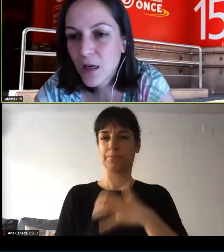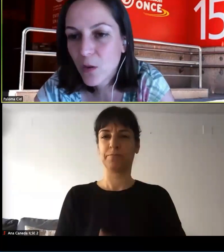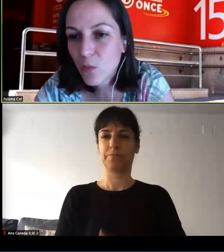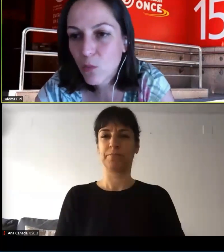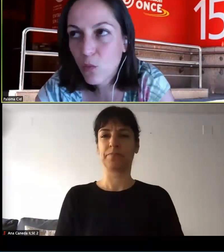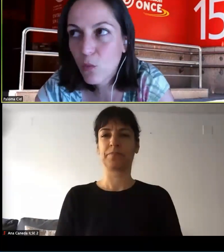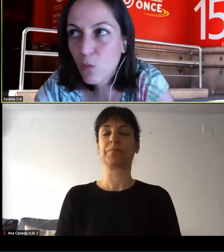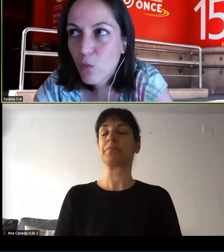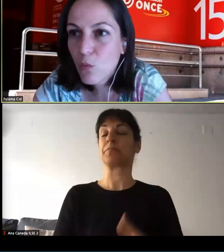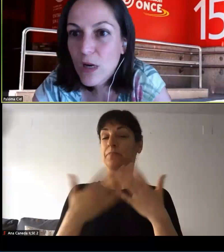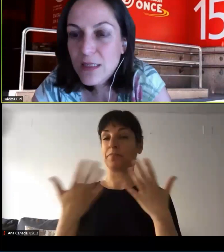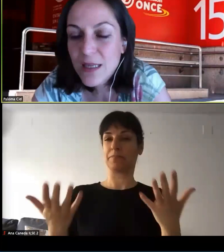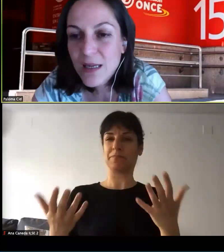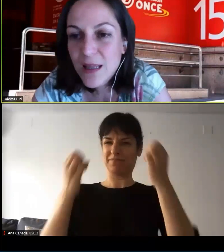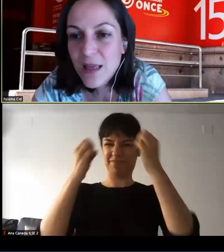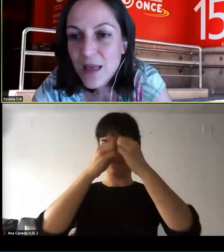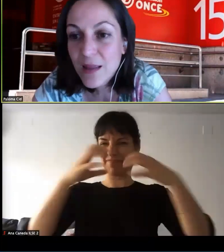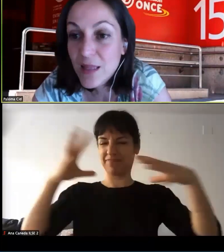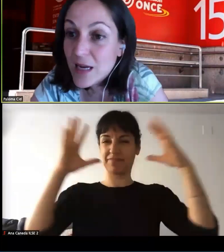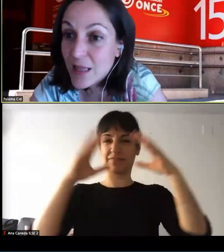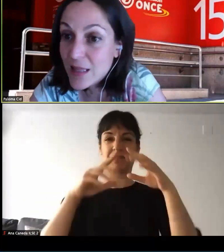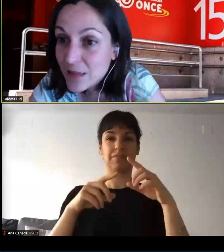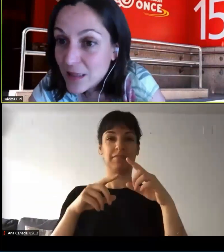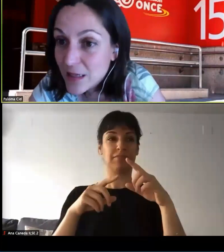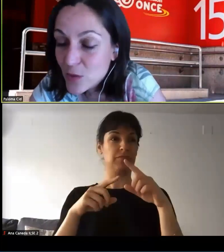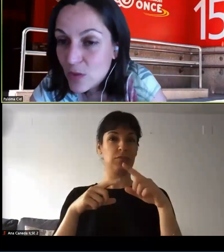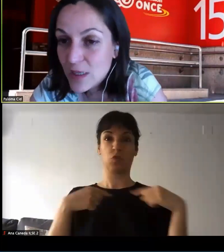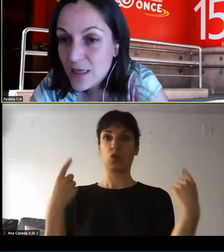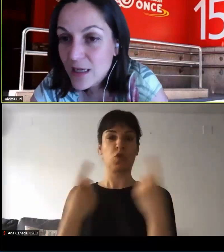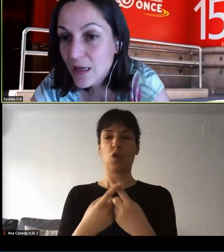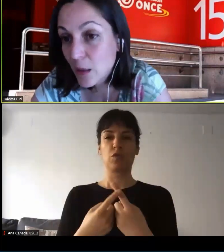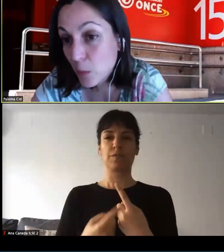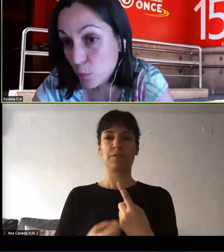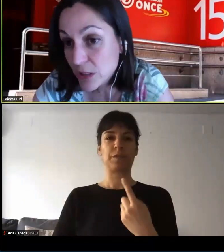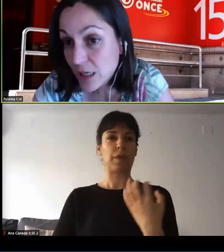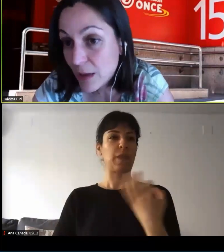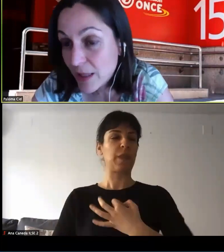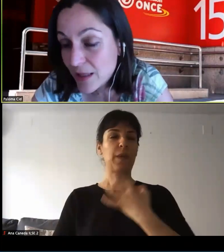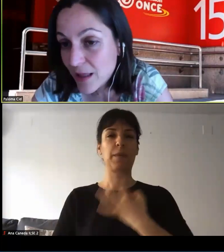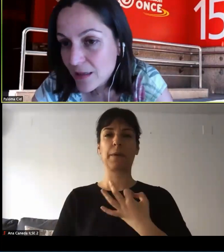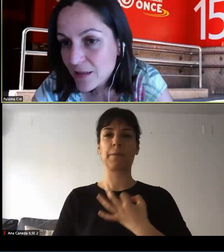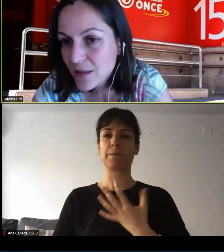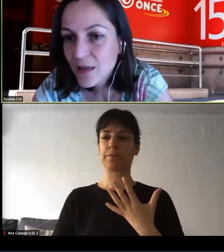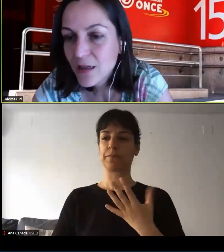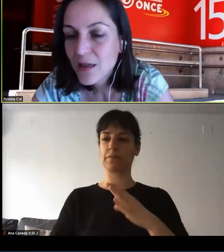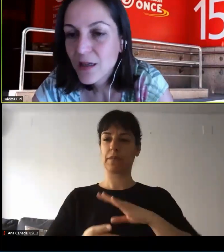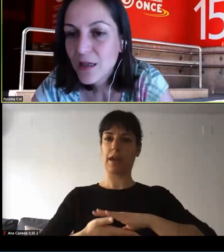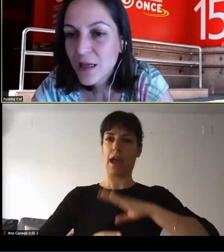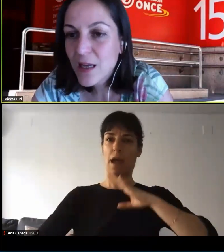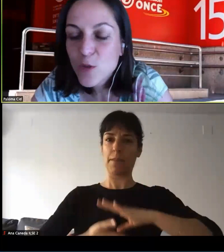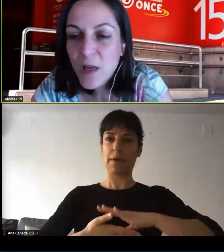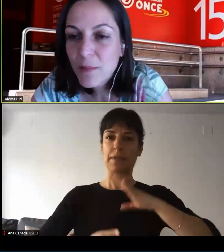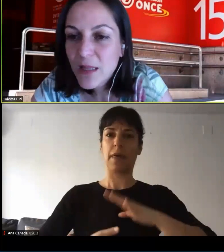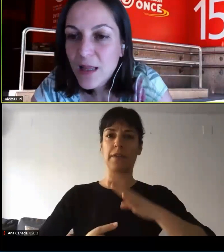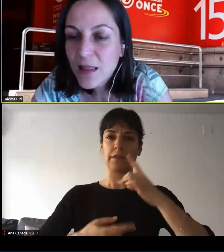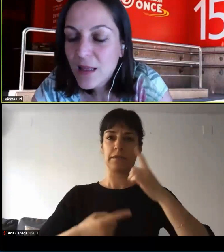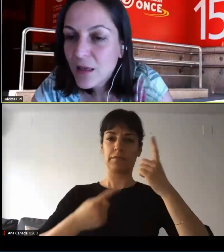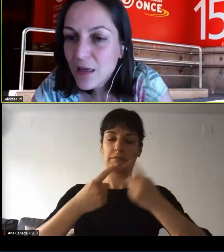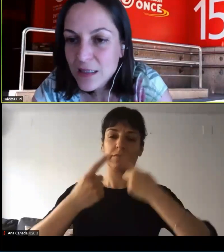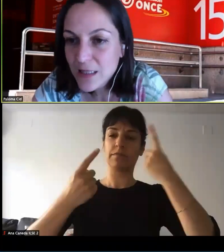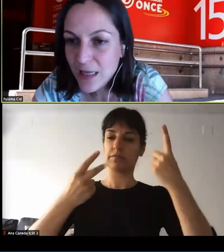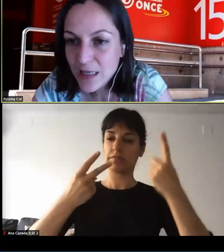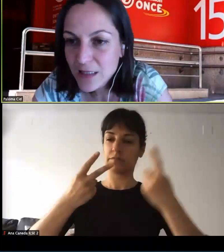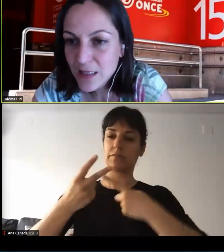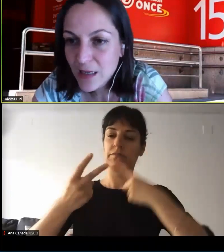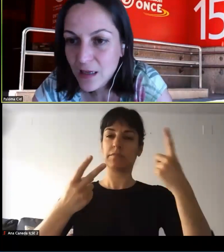tener una serie de ingredientes, una serie de capacidades que nos permitan hacer